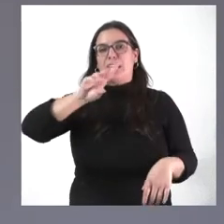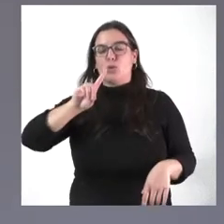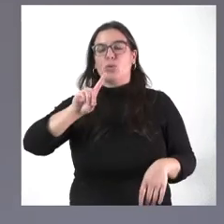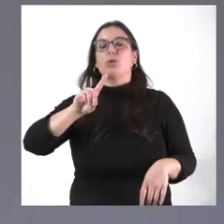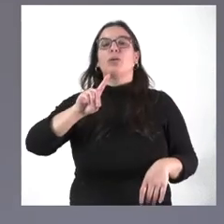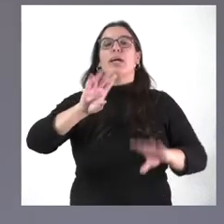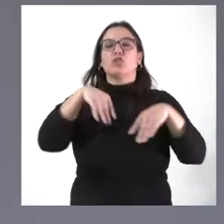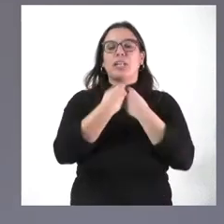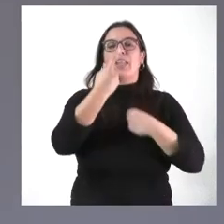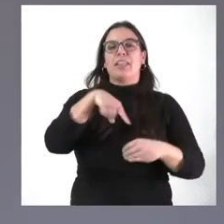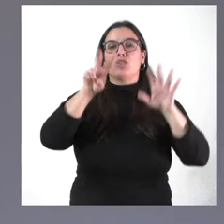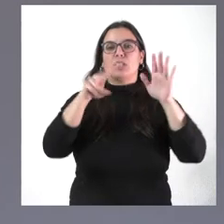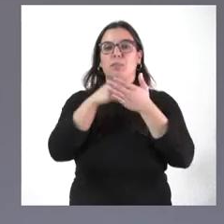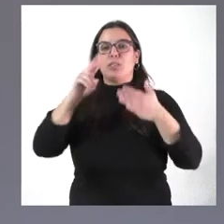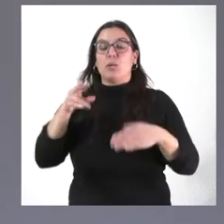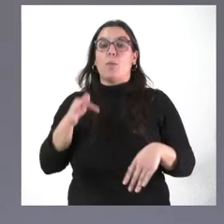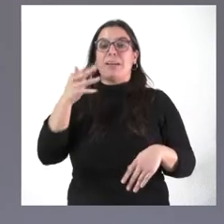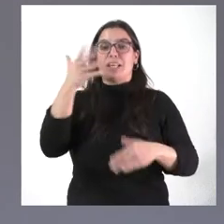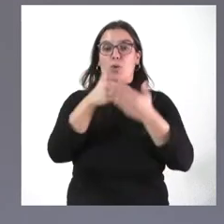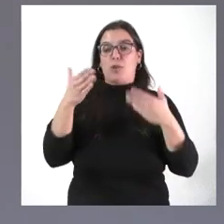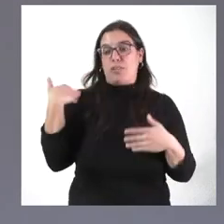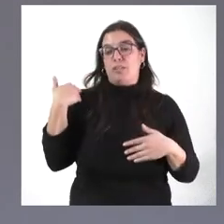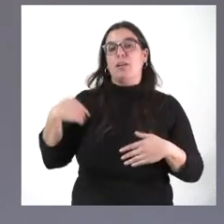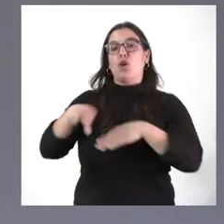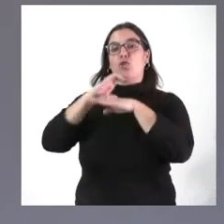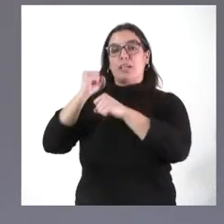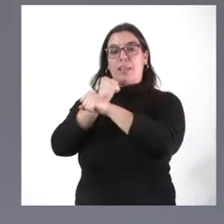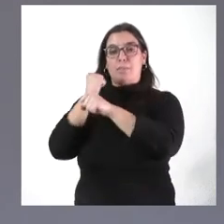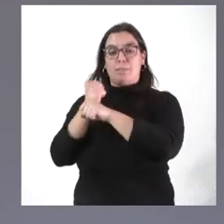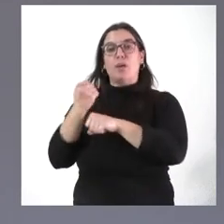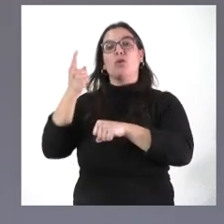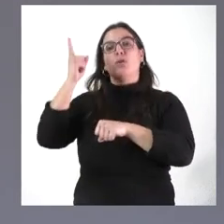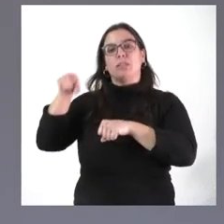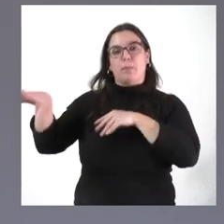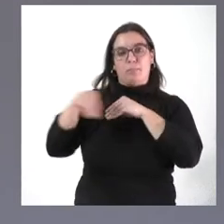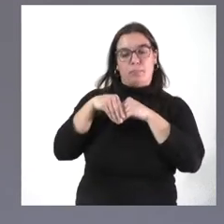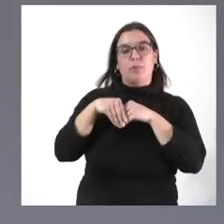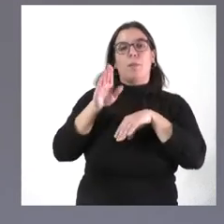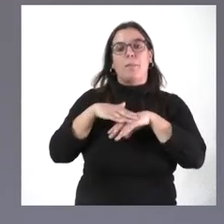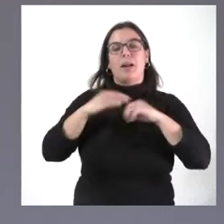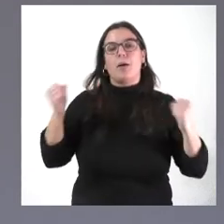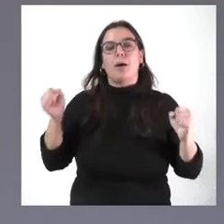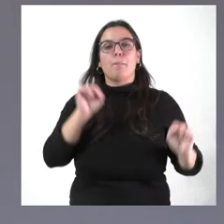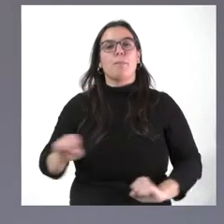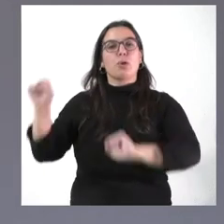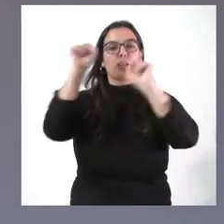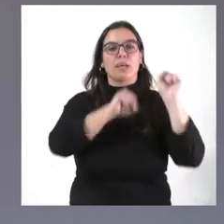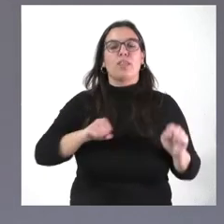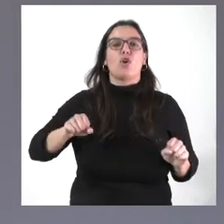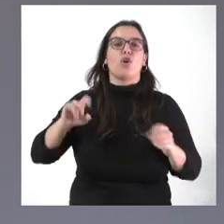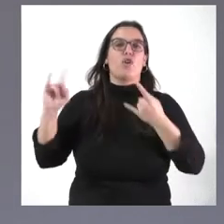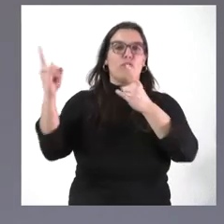que se suma esos cinco millones a instancia de la consejería de empleo que también abonara la protección de la zona urbano